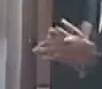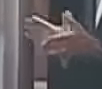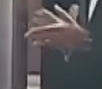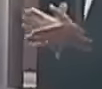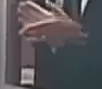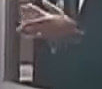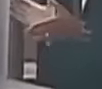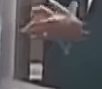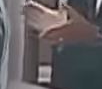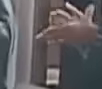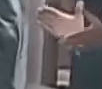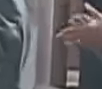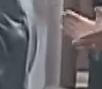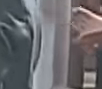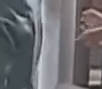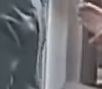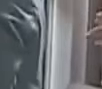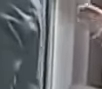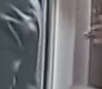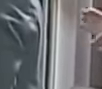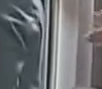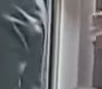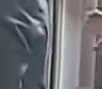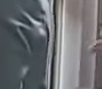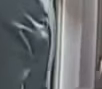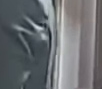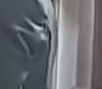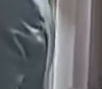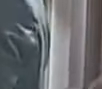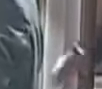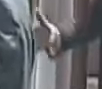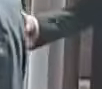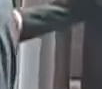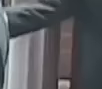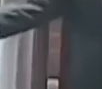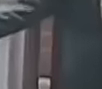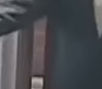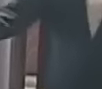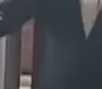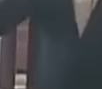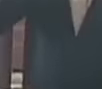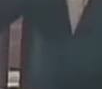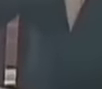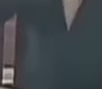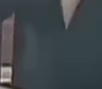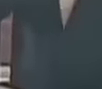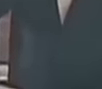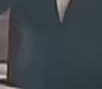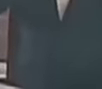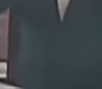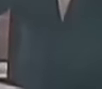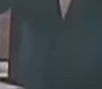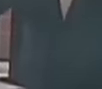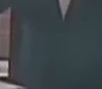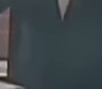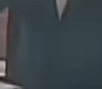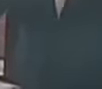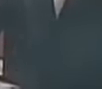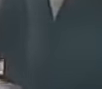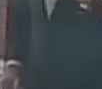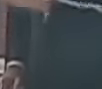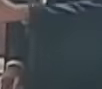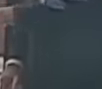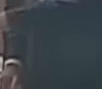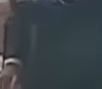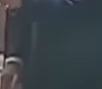Ingresa al Salón Elíptico del Parlamento Venezolano de la Asamblea Nacional el presidente constitucional Nicolás Maduro. Es el